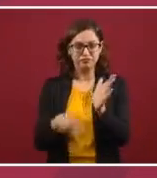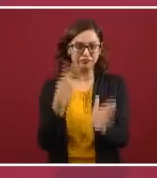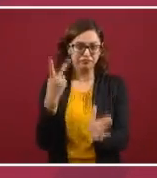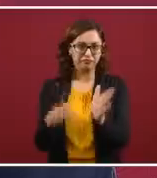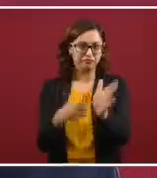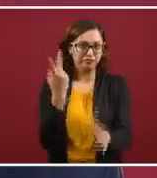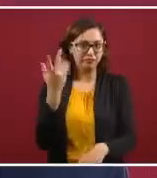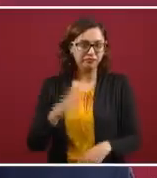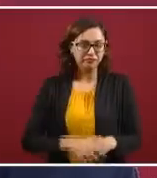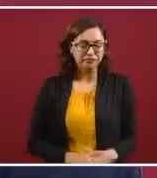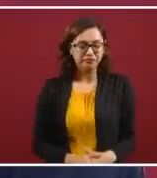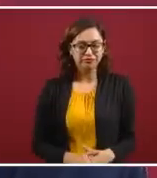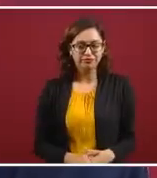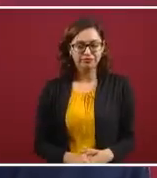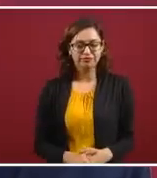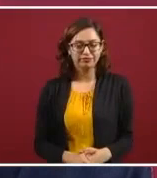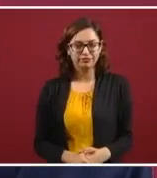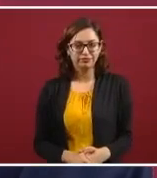orden